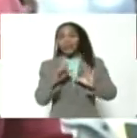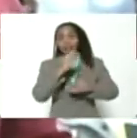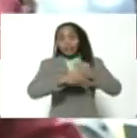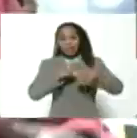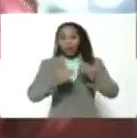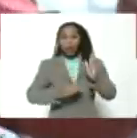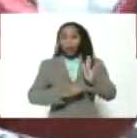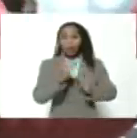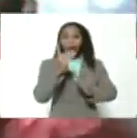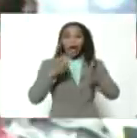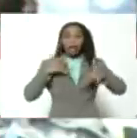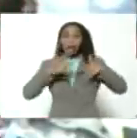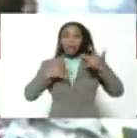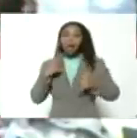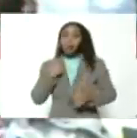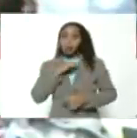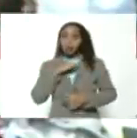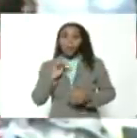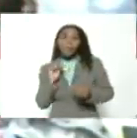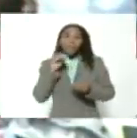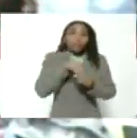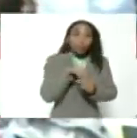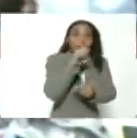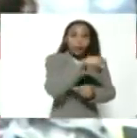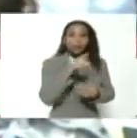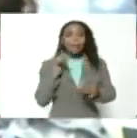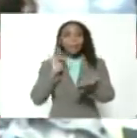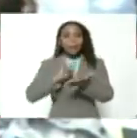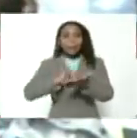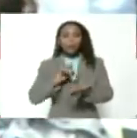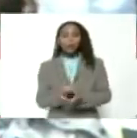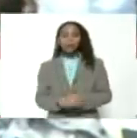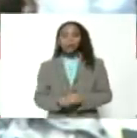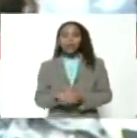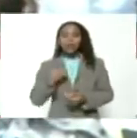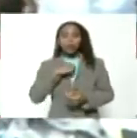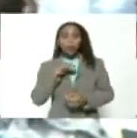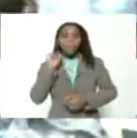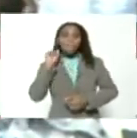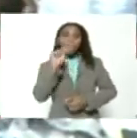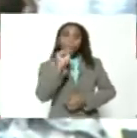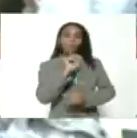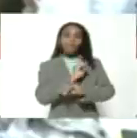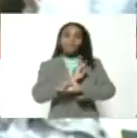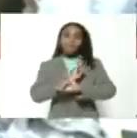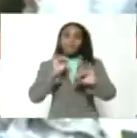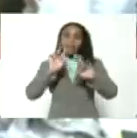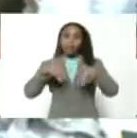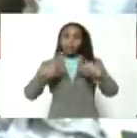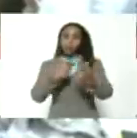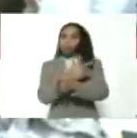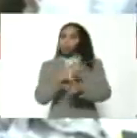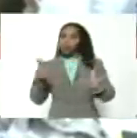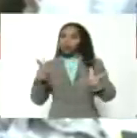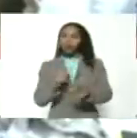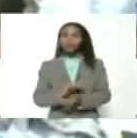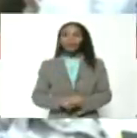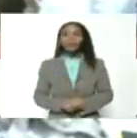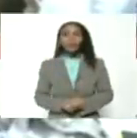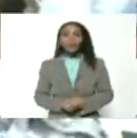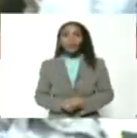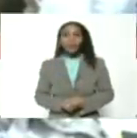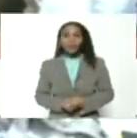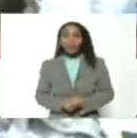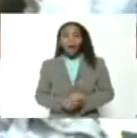actividades, nos incorporamos. Y bueno, se puso fin al neoliberalismo,